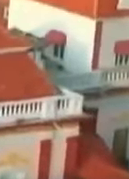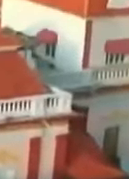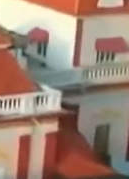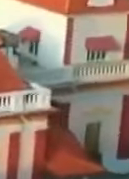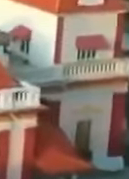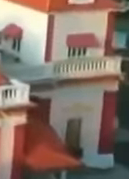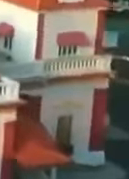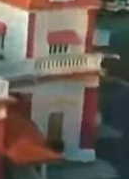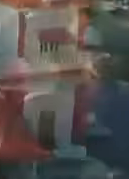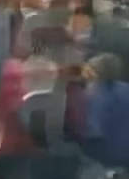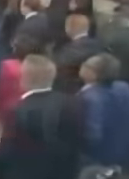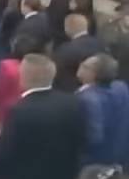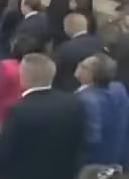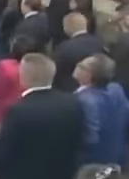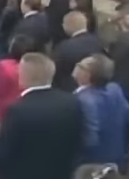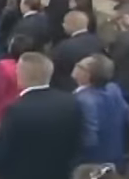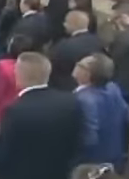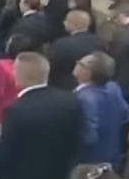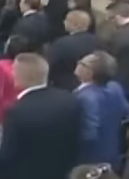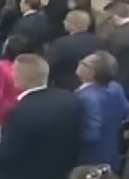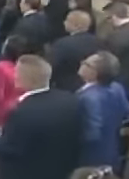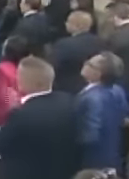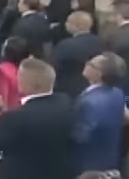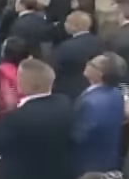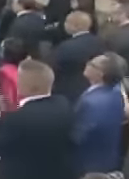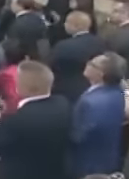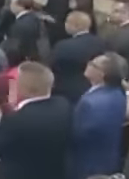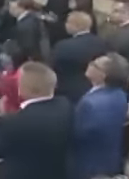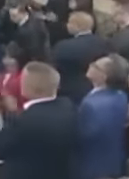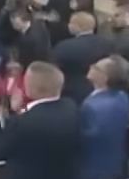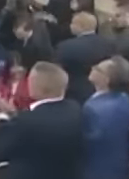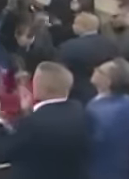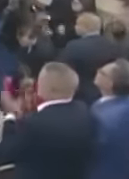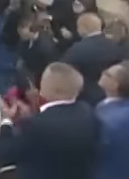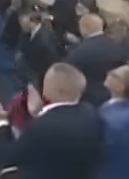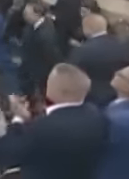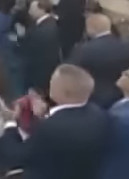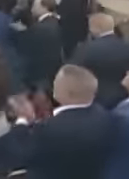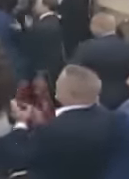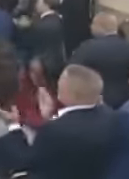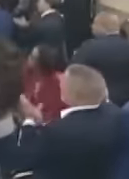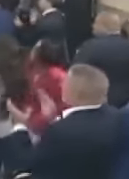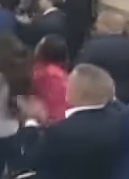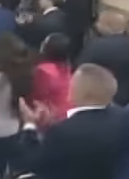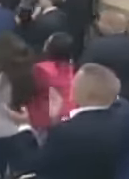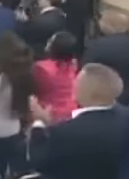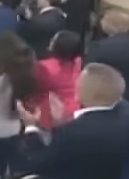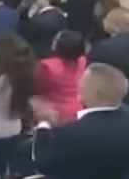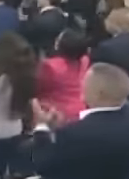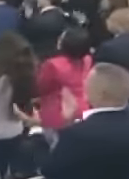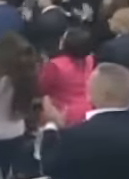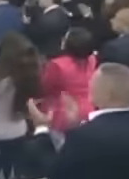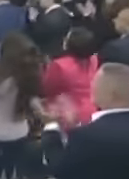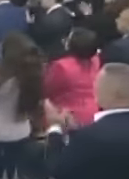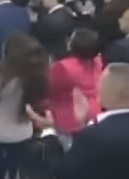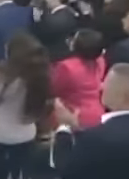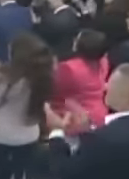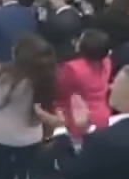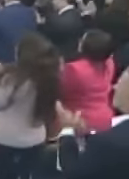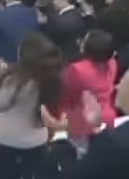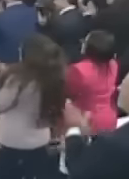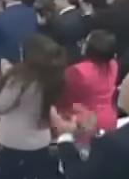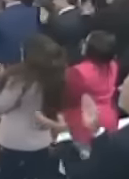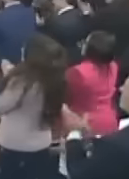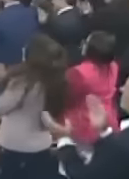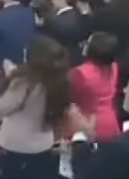Ciudadano Nicolás Maduro Moros, presidente constitucional de la República Bolivariana de Venezuela. En una ponencia magistral la